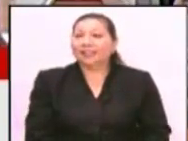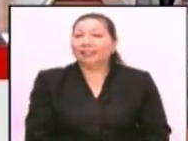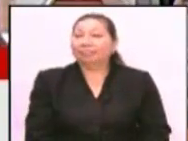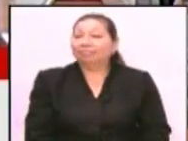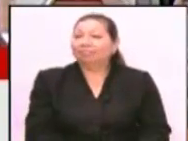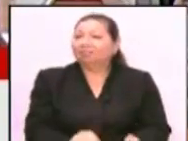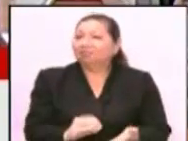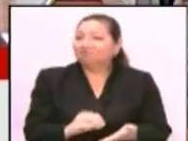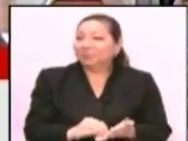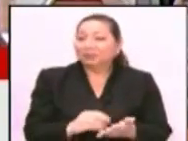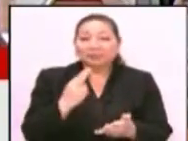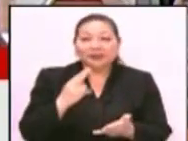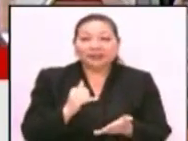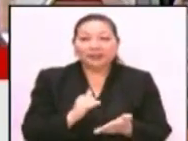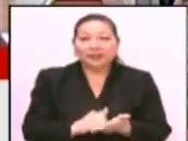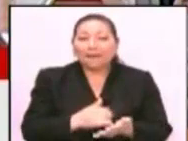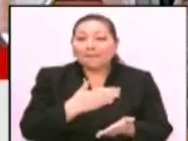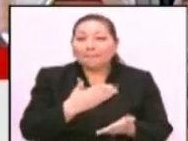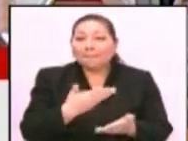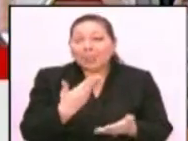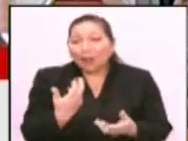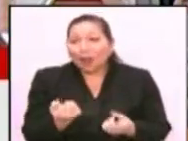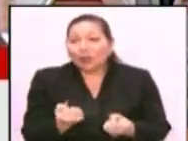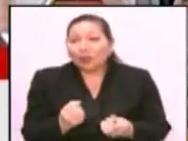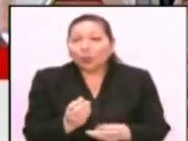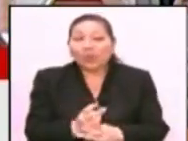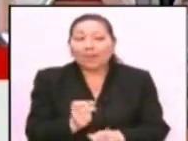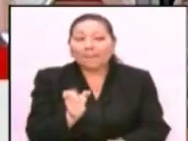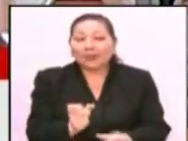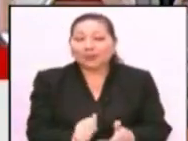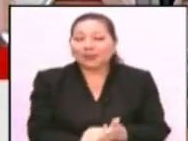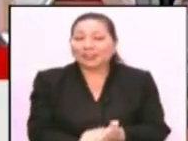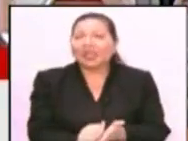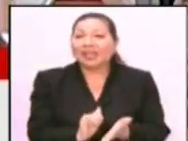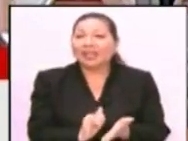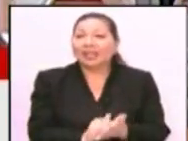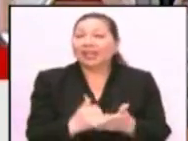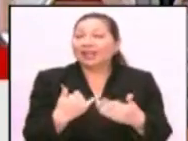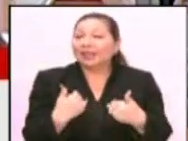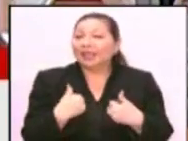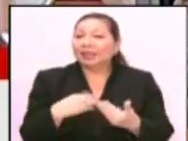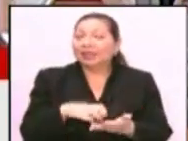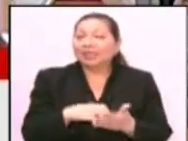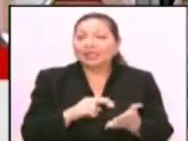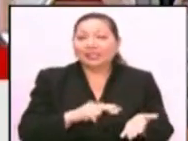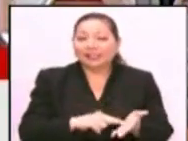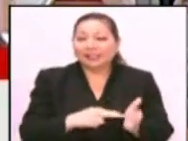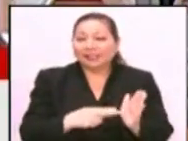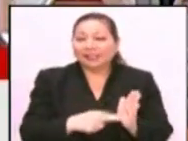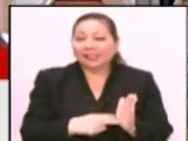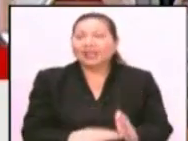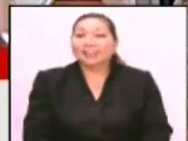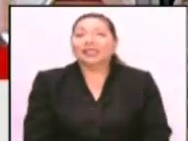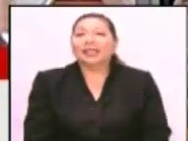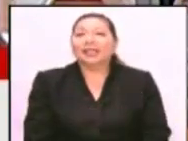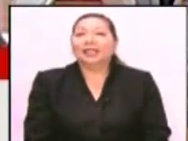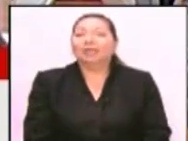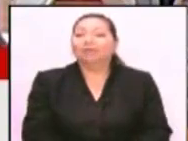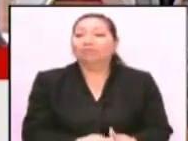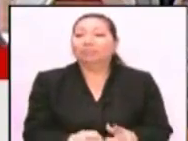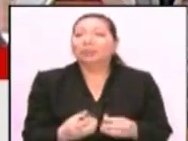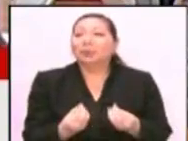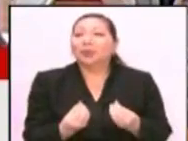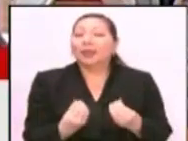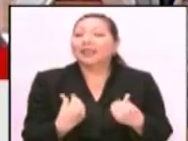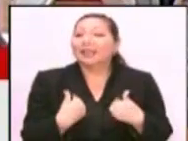cajeros dispensadores puedan hacerse con toda la seguridad del caso en algunos penales que tengan una población significativa de retiro, porque